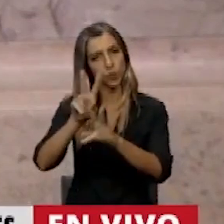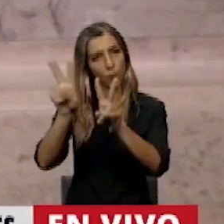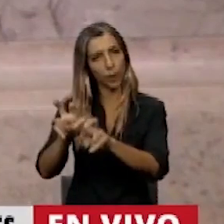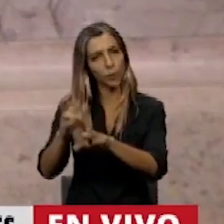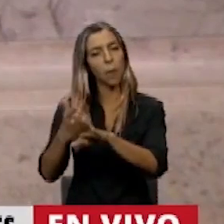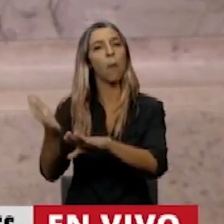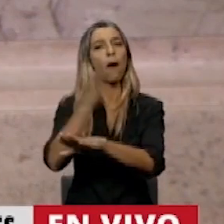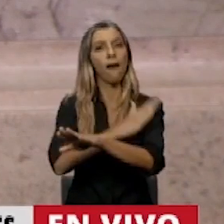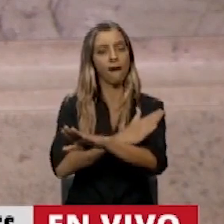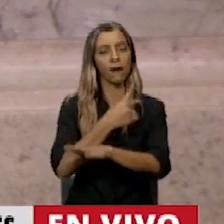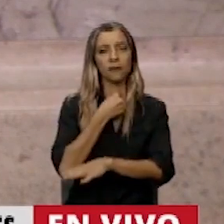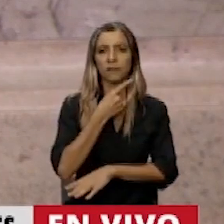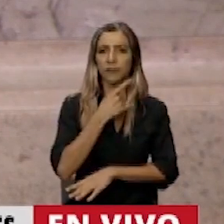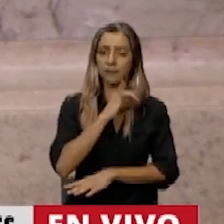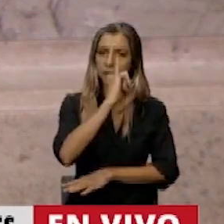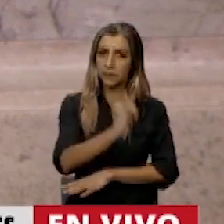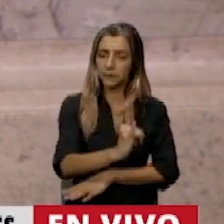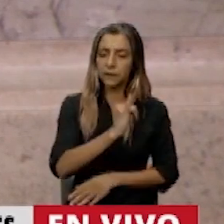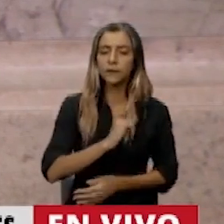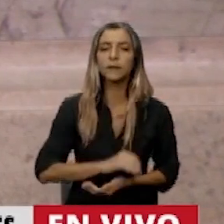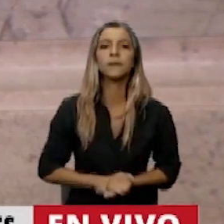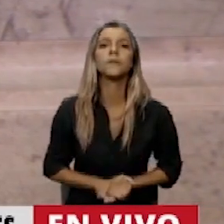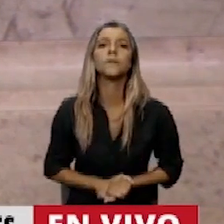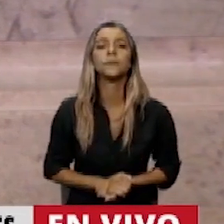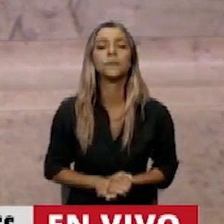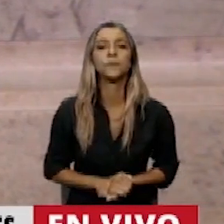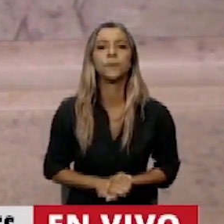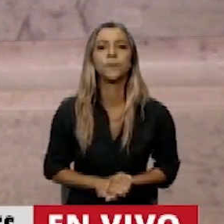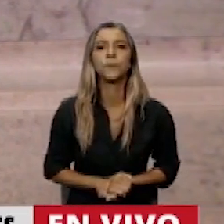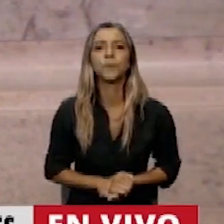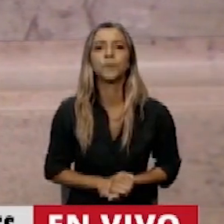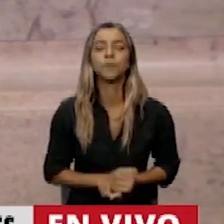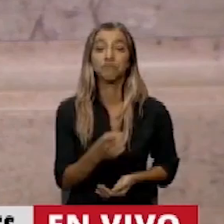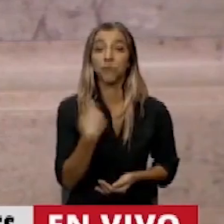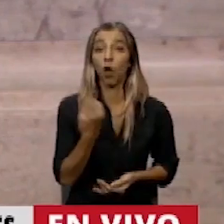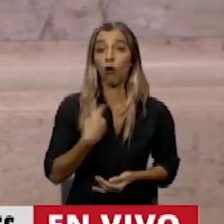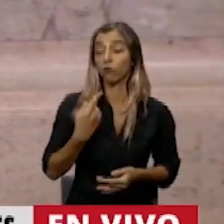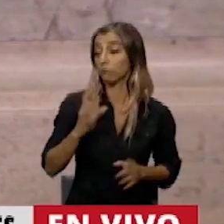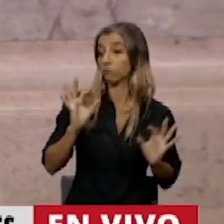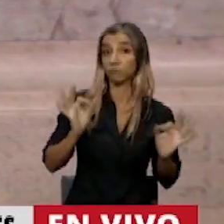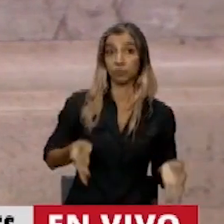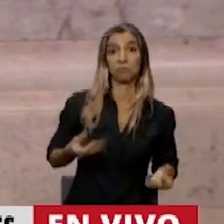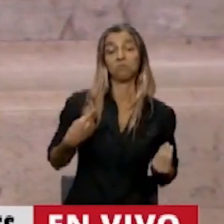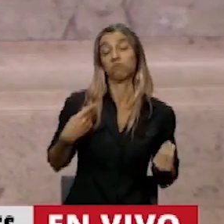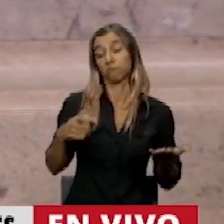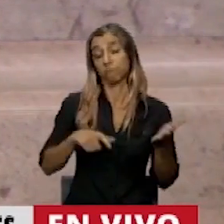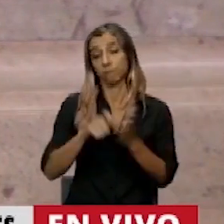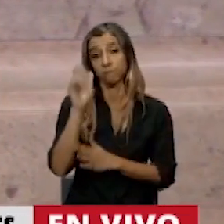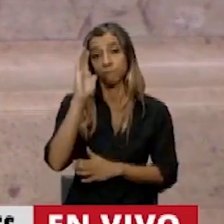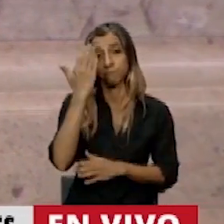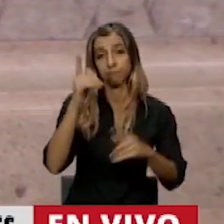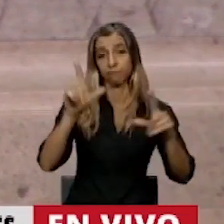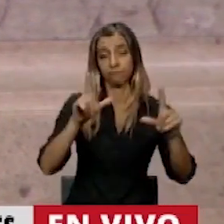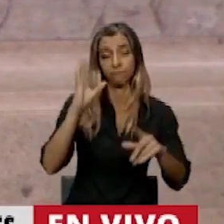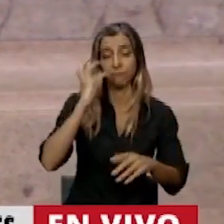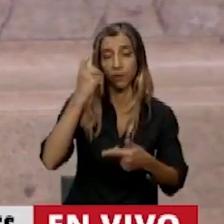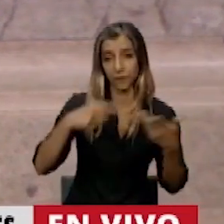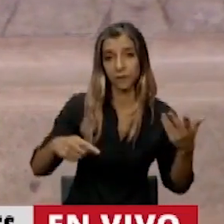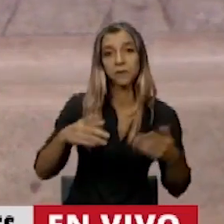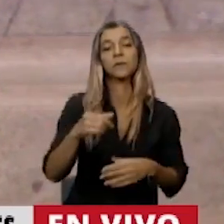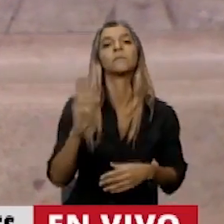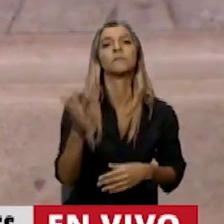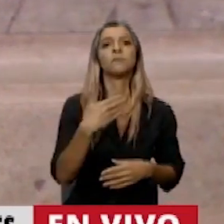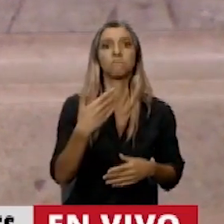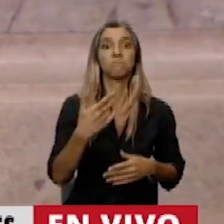quiero manifestar que nos enteramos por las redes, por los medios, que se está presentando